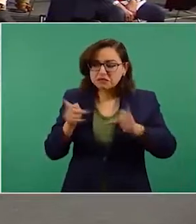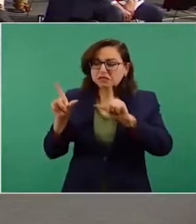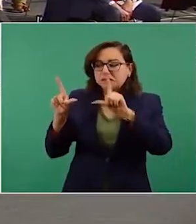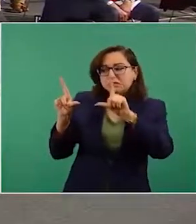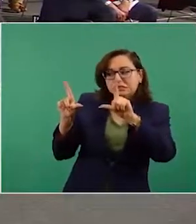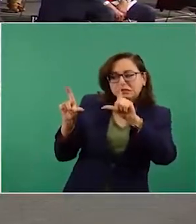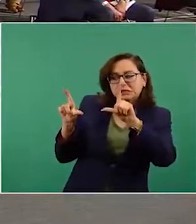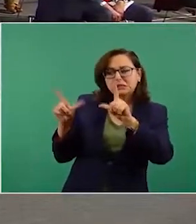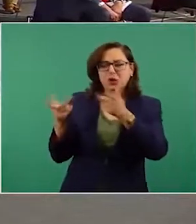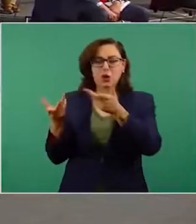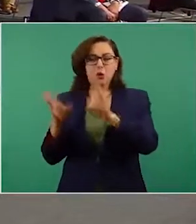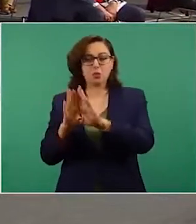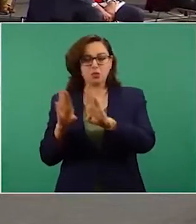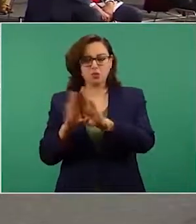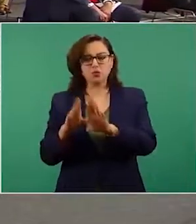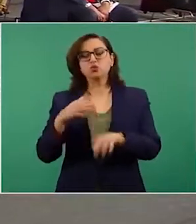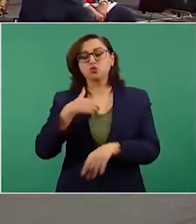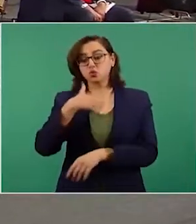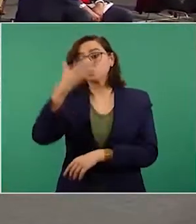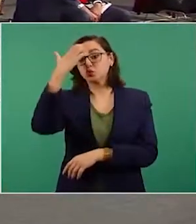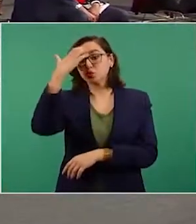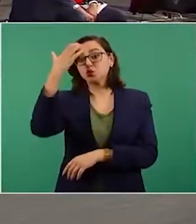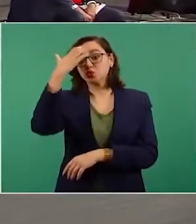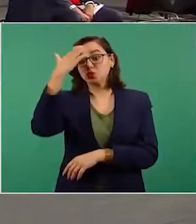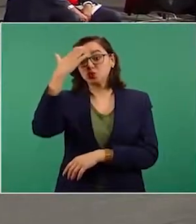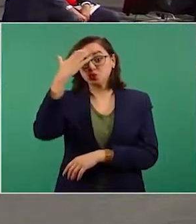que era especialista en montajes.